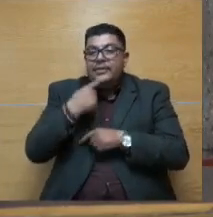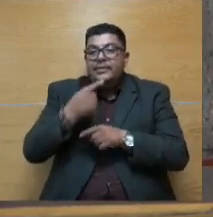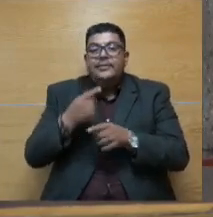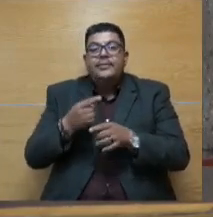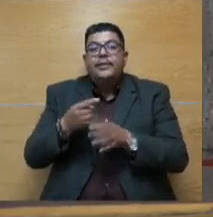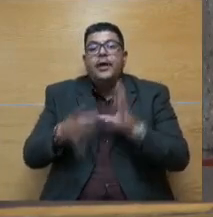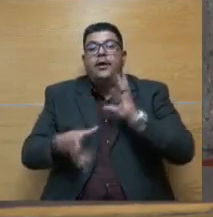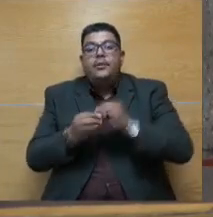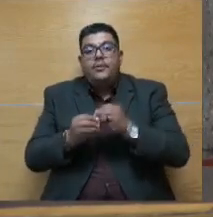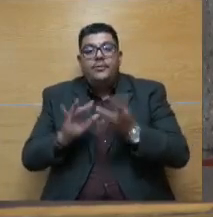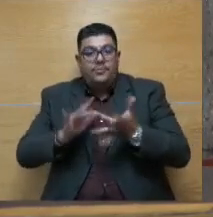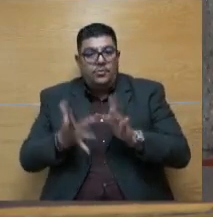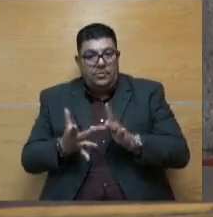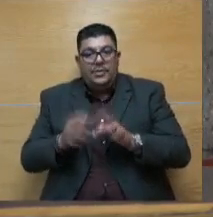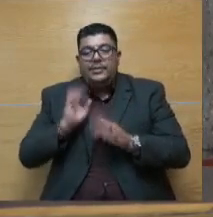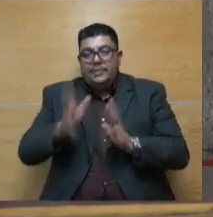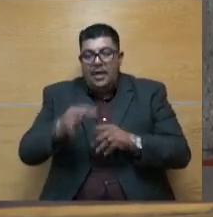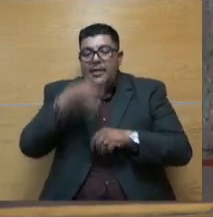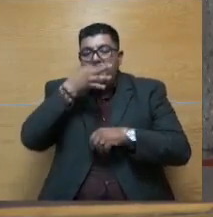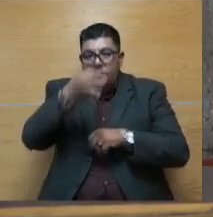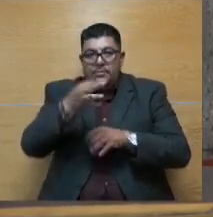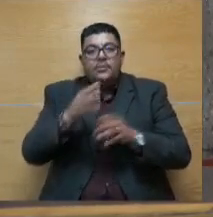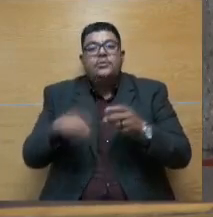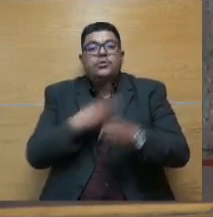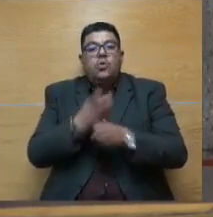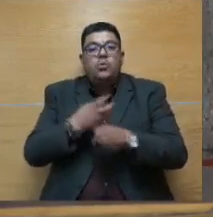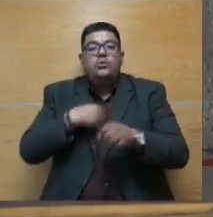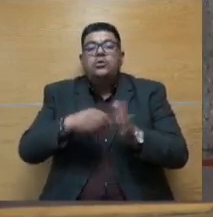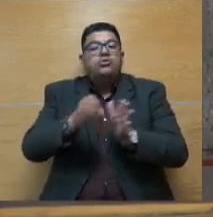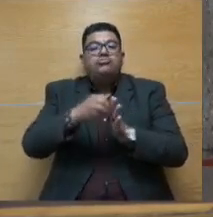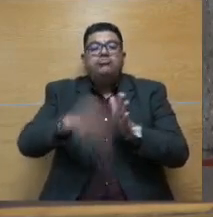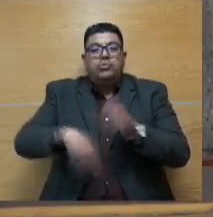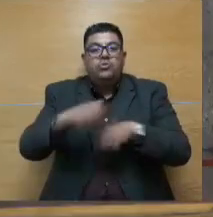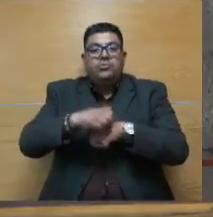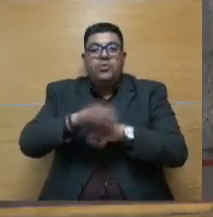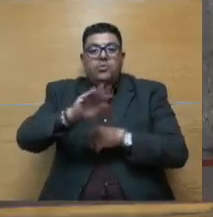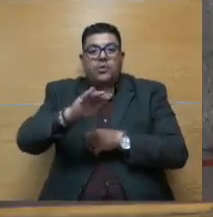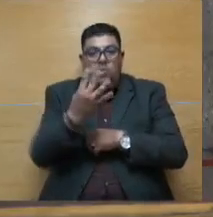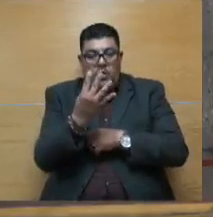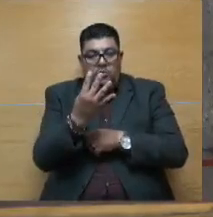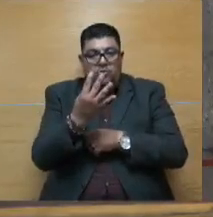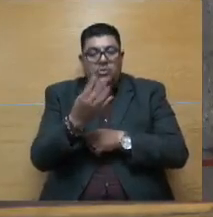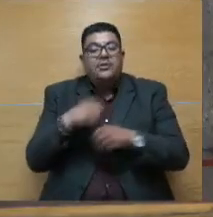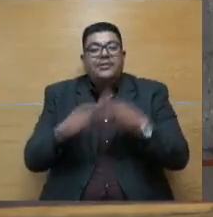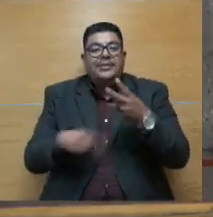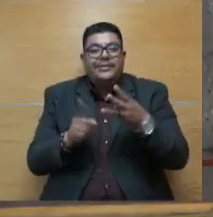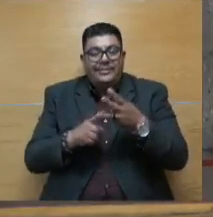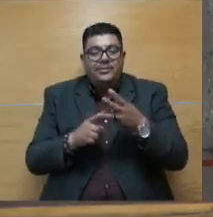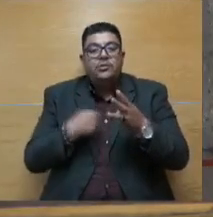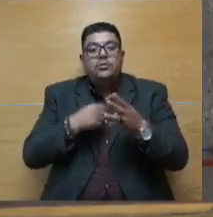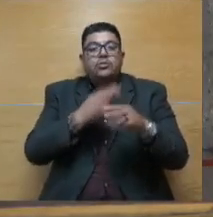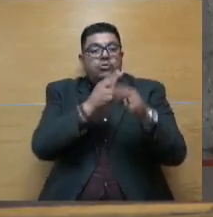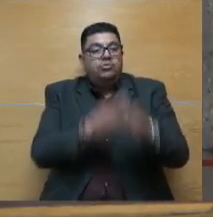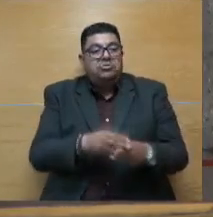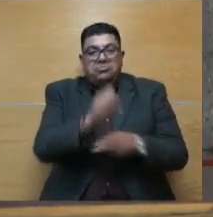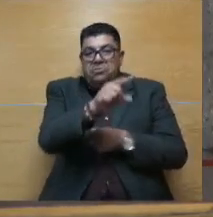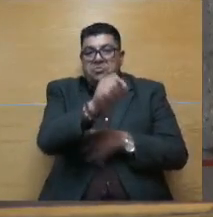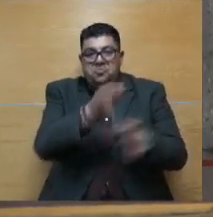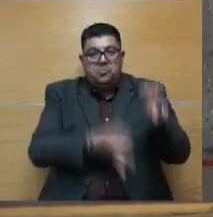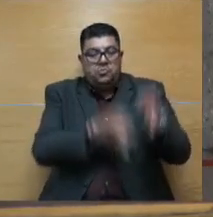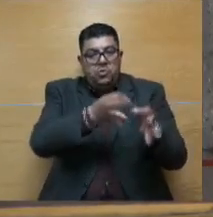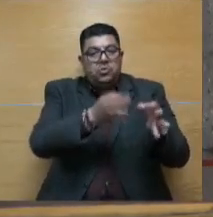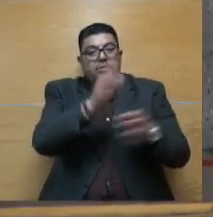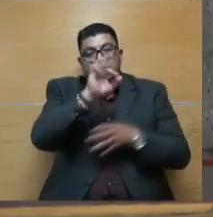se acumulan los juicios conforme se indica en la sentencia segundo se desecha el juicio de la ciudadanía 94 de este año tercero Se confirma el acto impugnado en el juicio de la